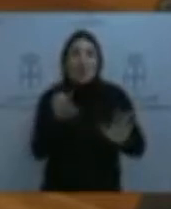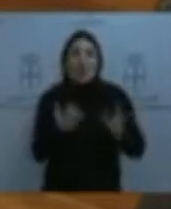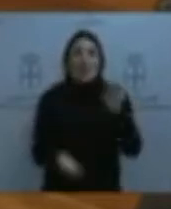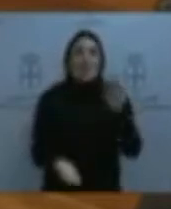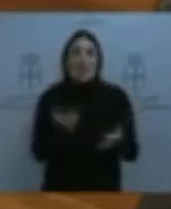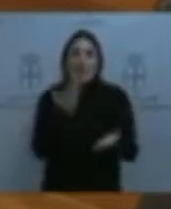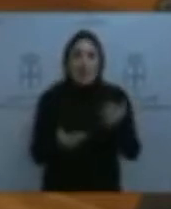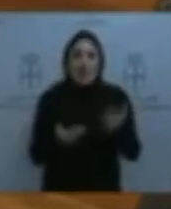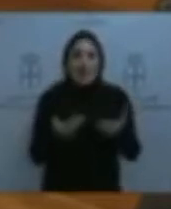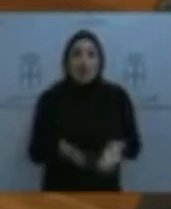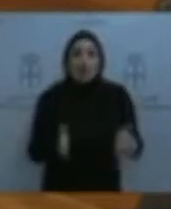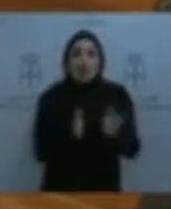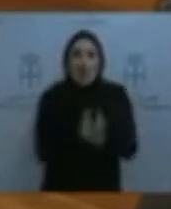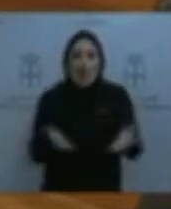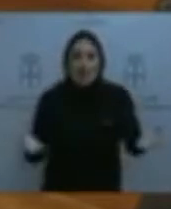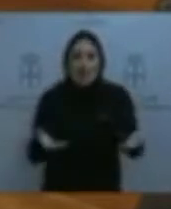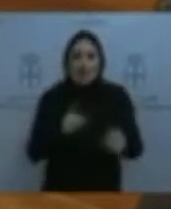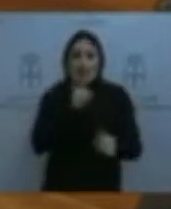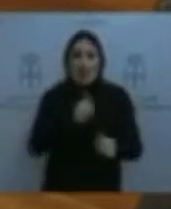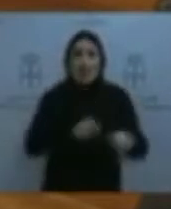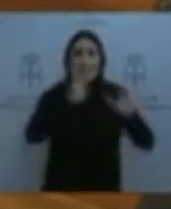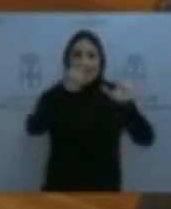los activos de la Fundación asciende a